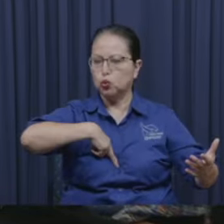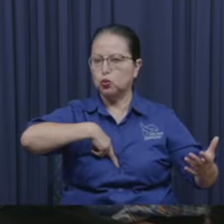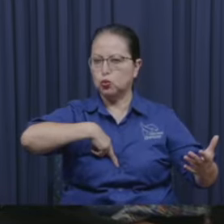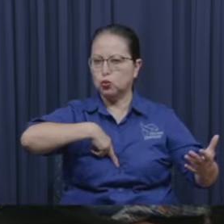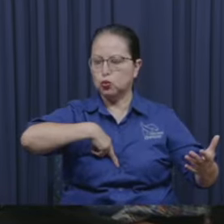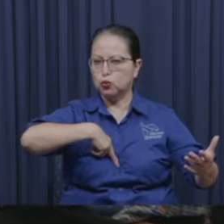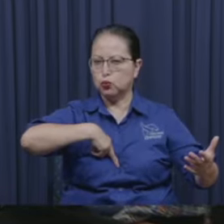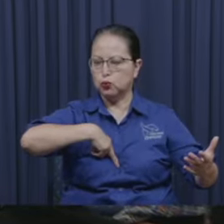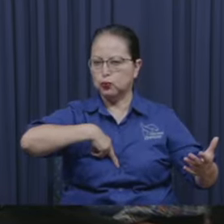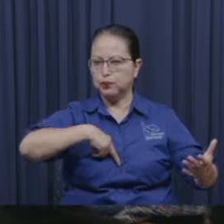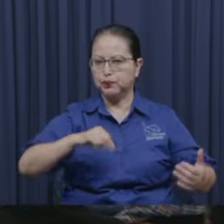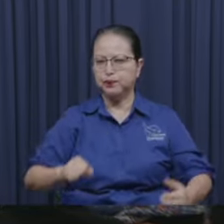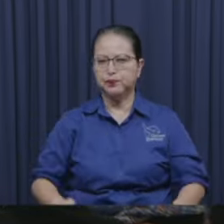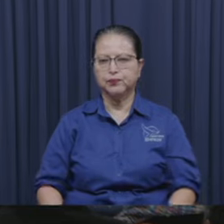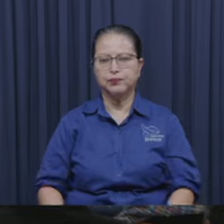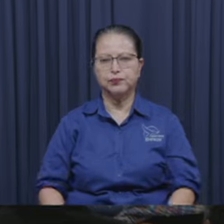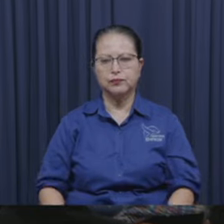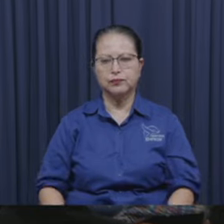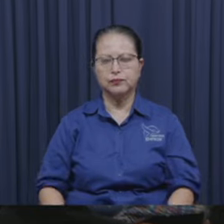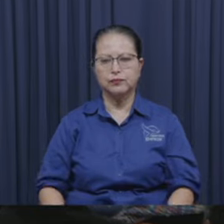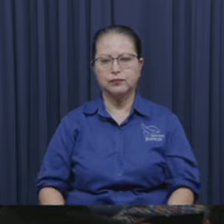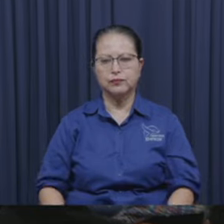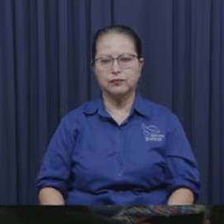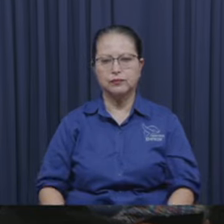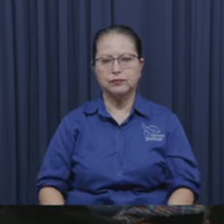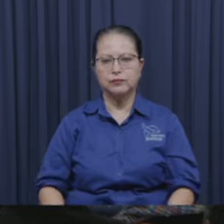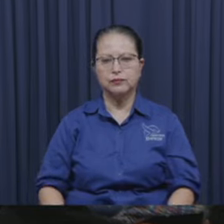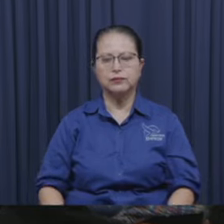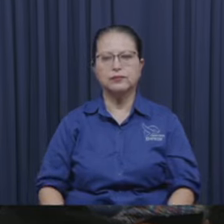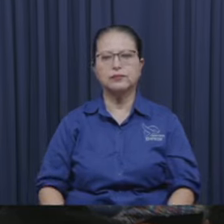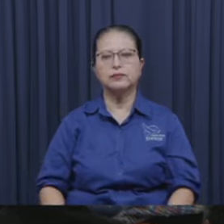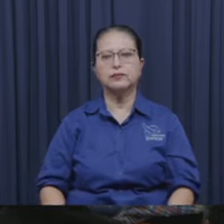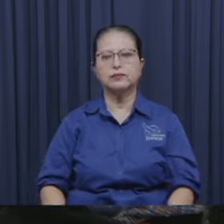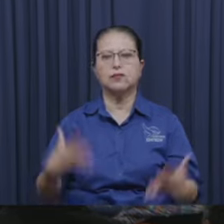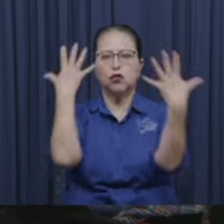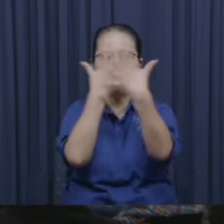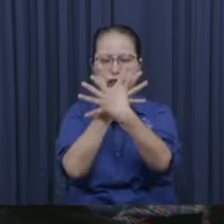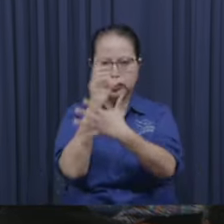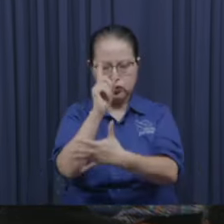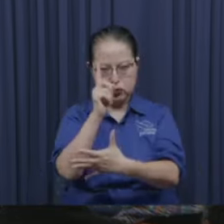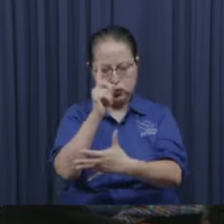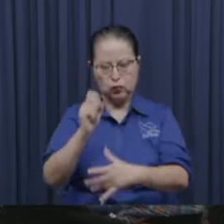nosotros no dice nosotres Bueno eso es otra cosa